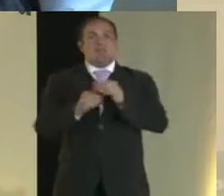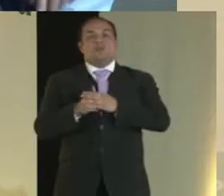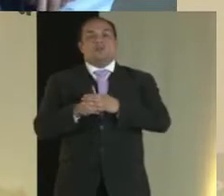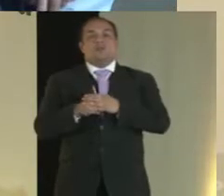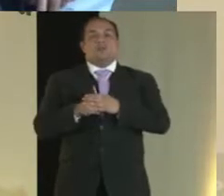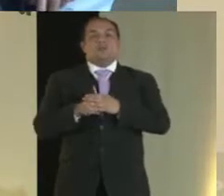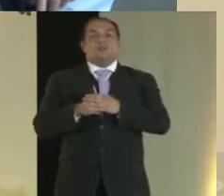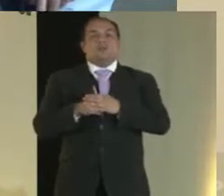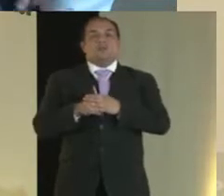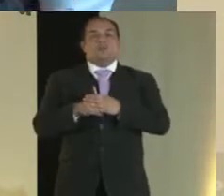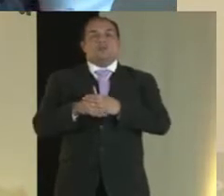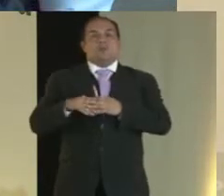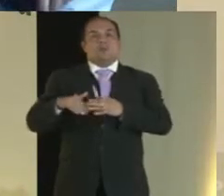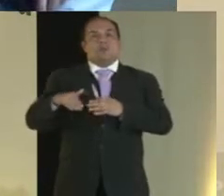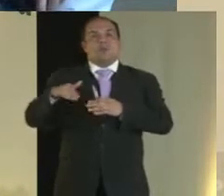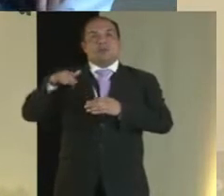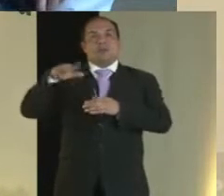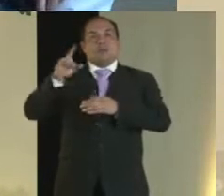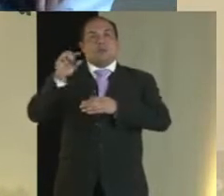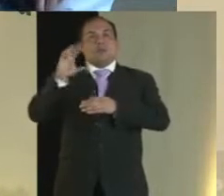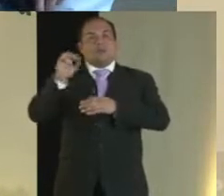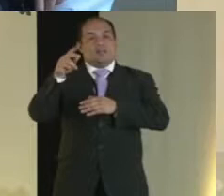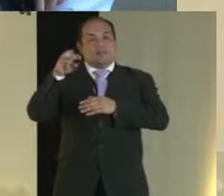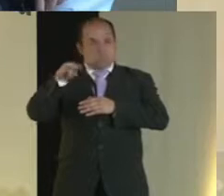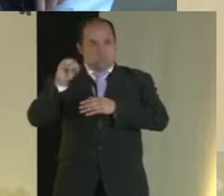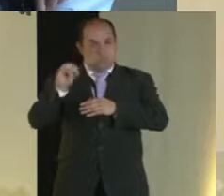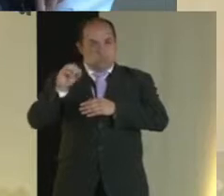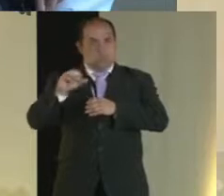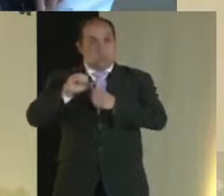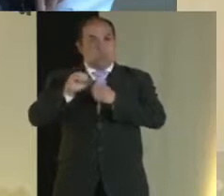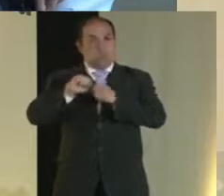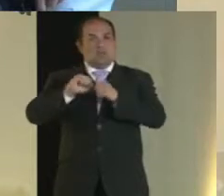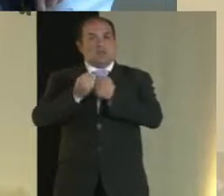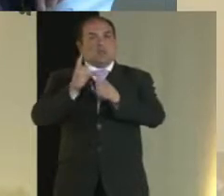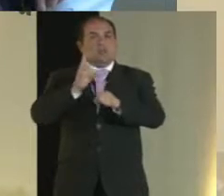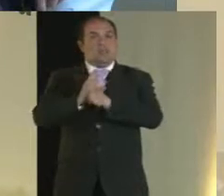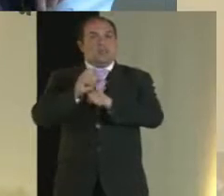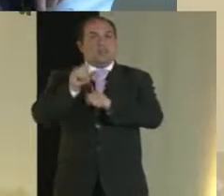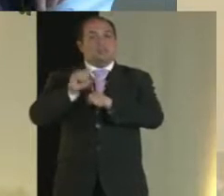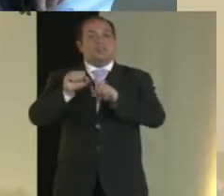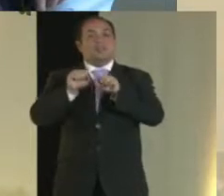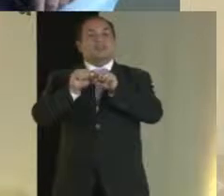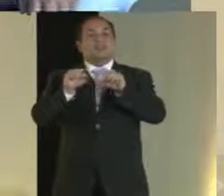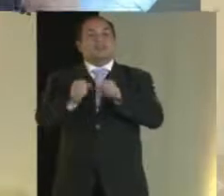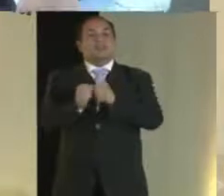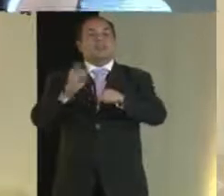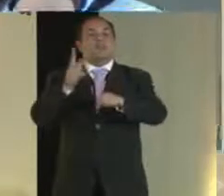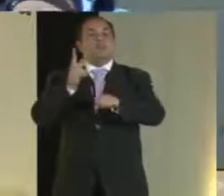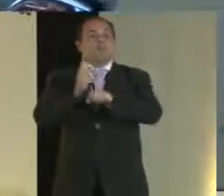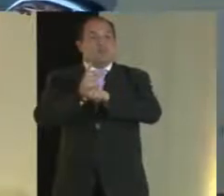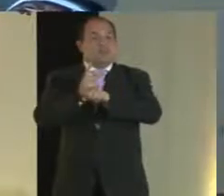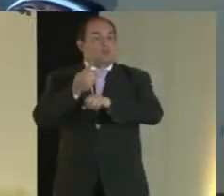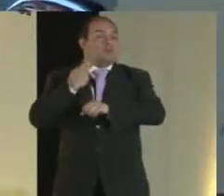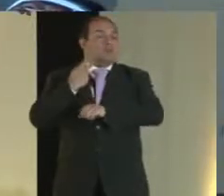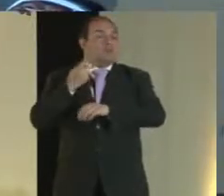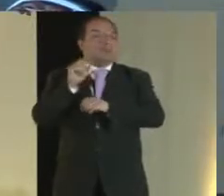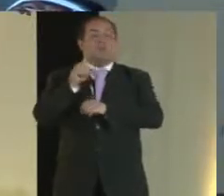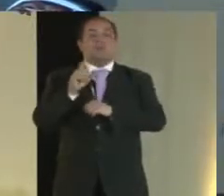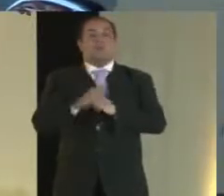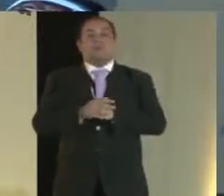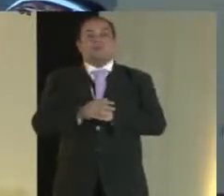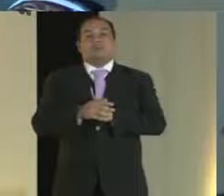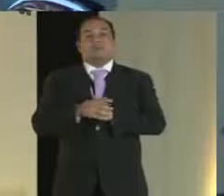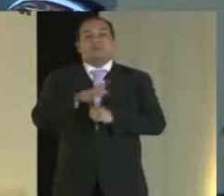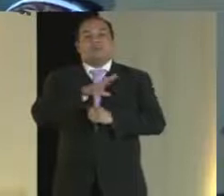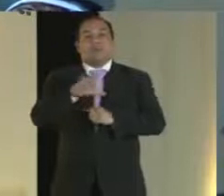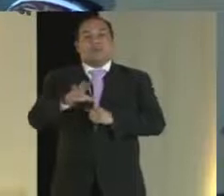sociedad y el sistema político, aunque no de forma paralela. En general, en lo que toca a la